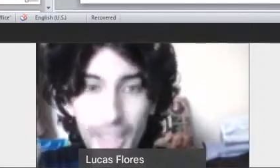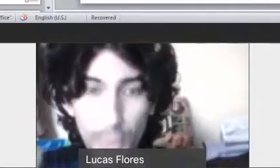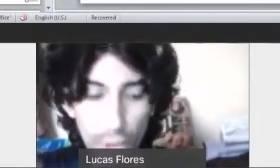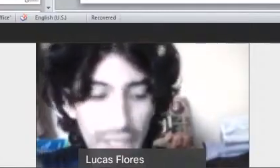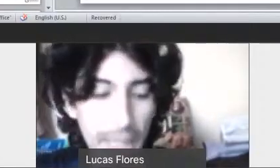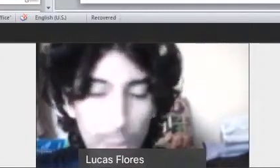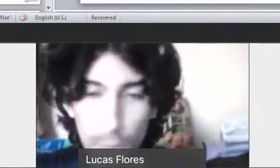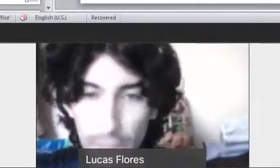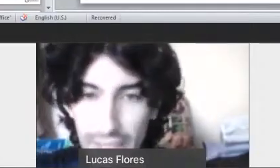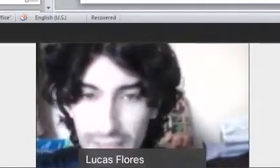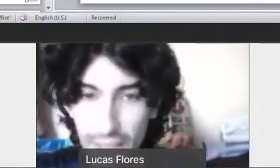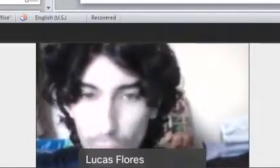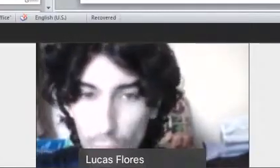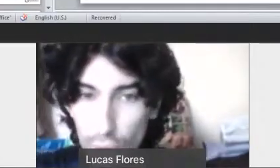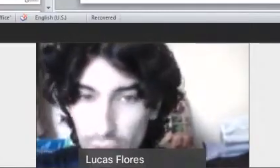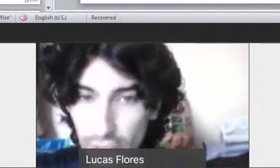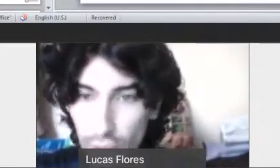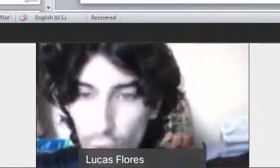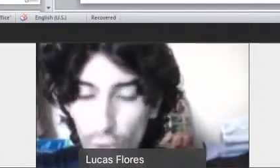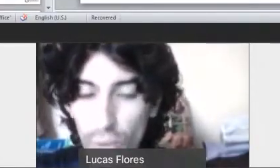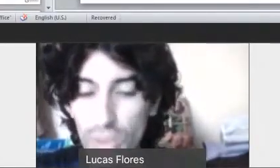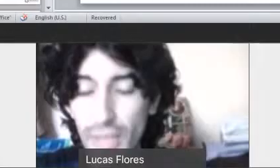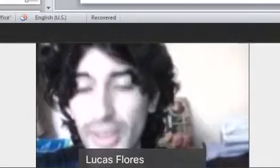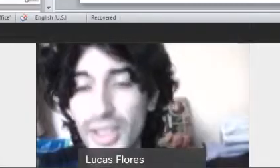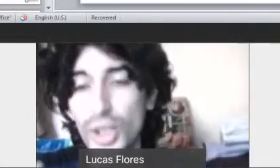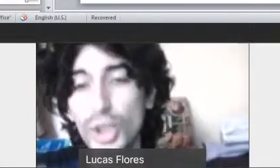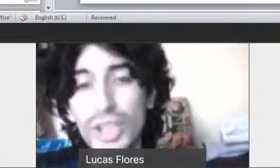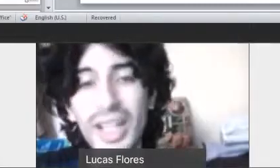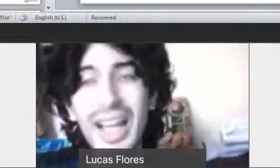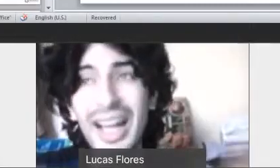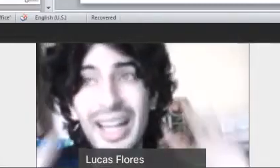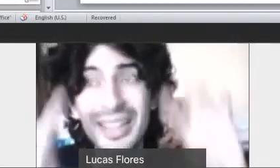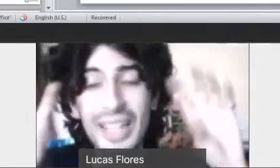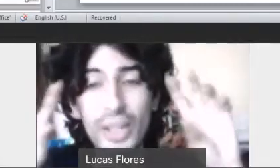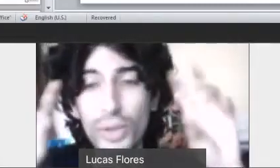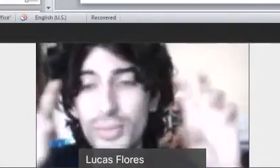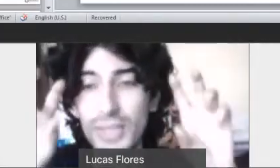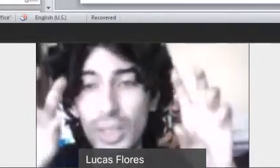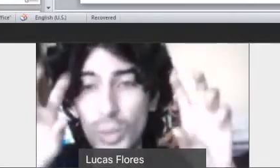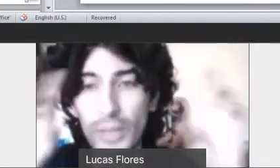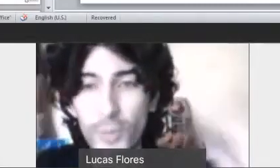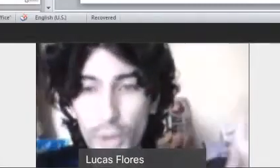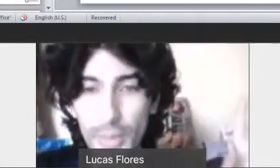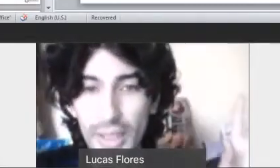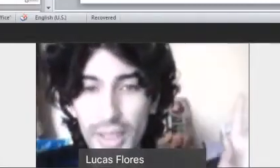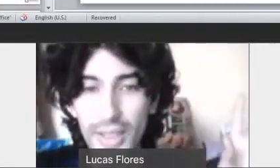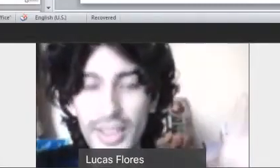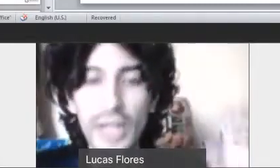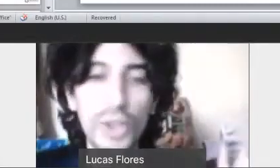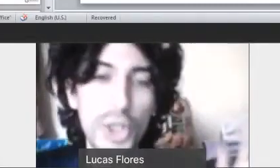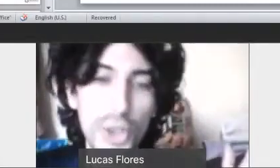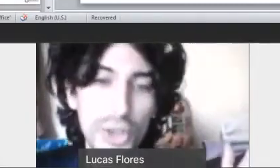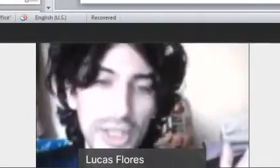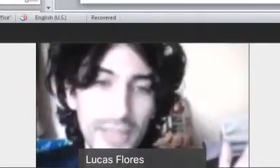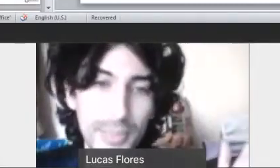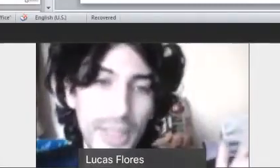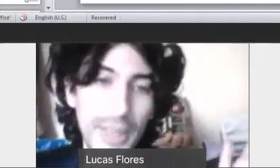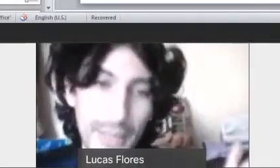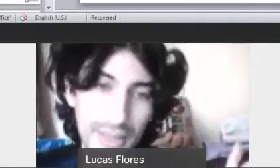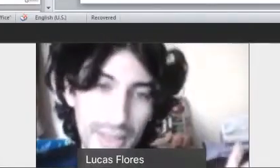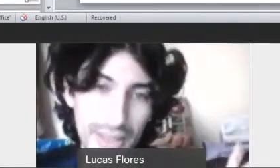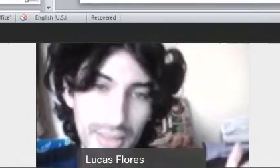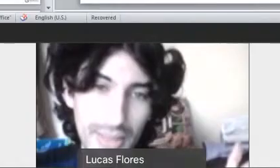decir, poder apropiarse de un contenido o de un saber si no está agarrado de alguna forma de algo que yo